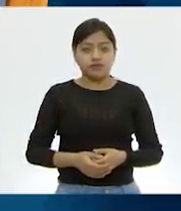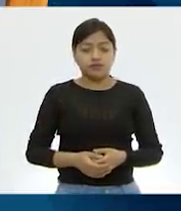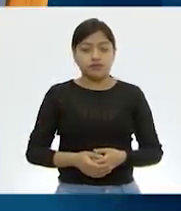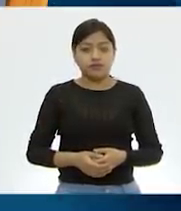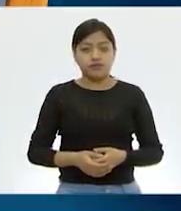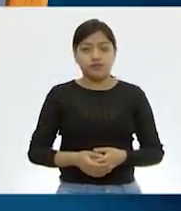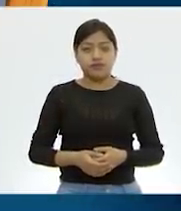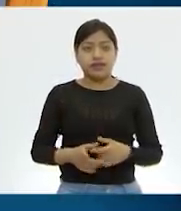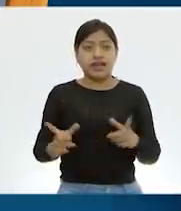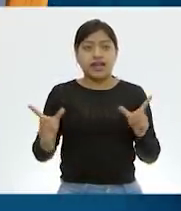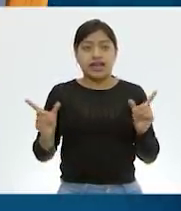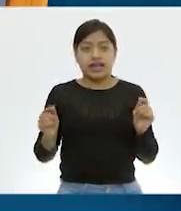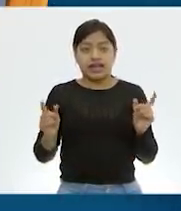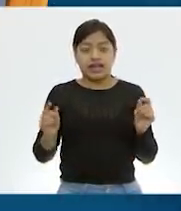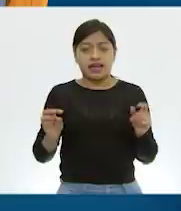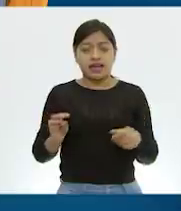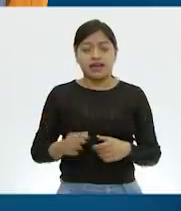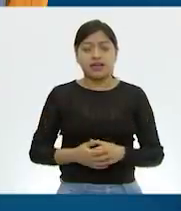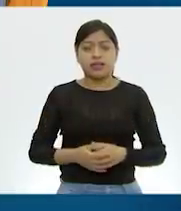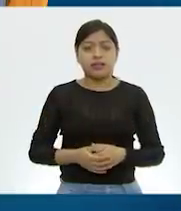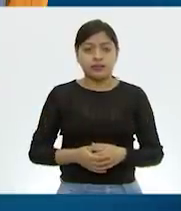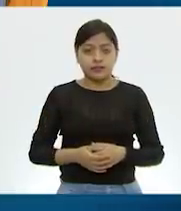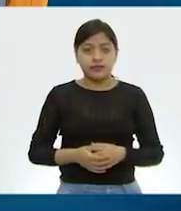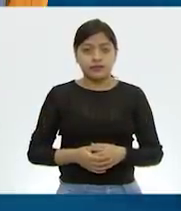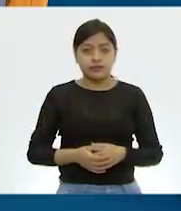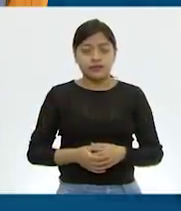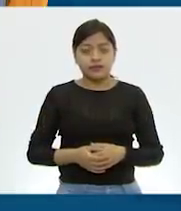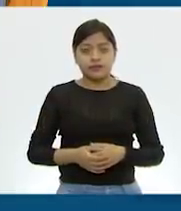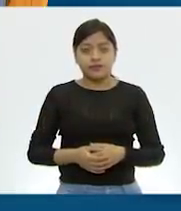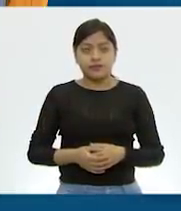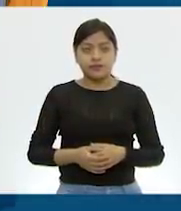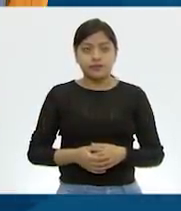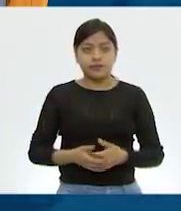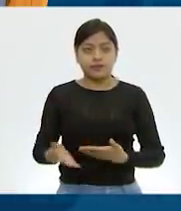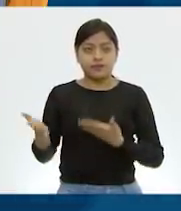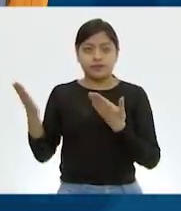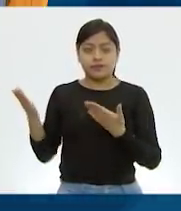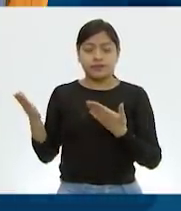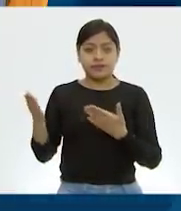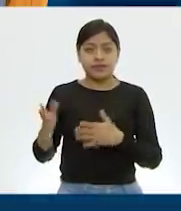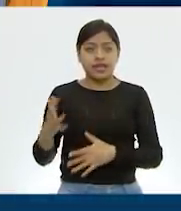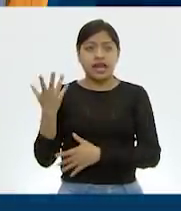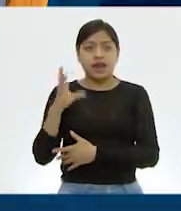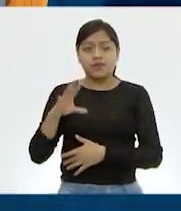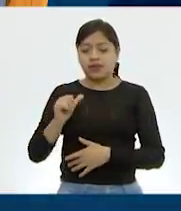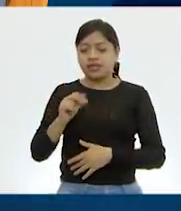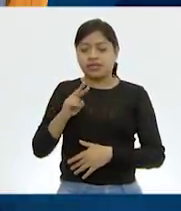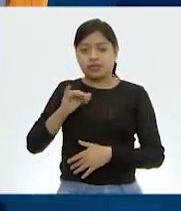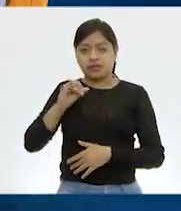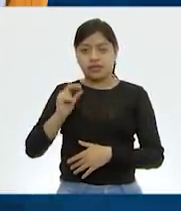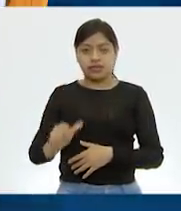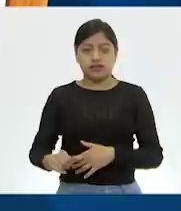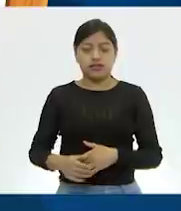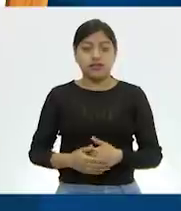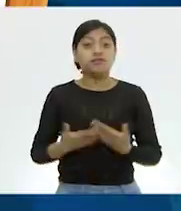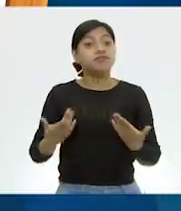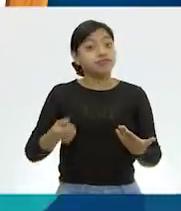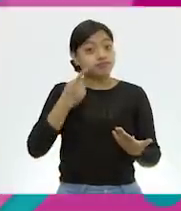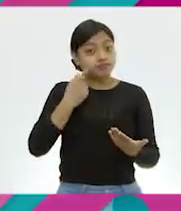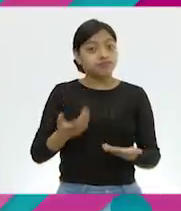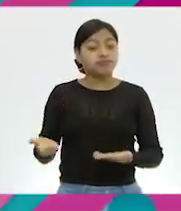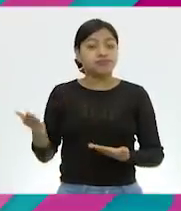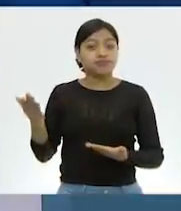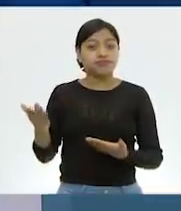el cangrejo de manos espinosas y el árbol casaurina. ¿Qué les pareció,